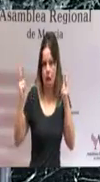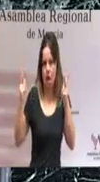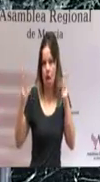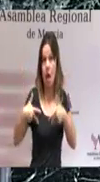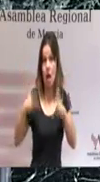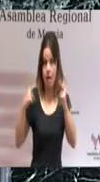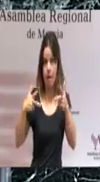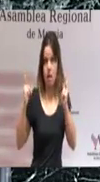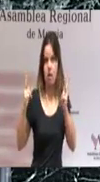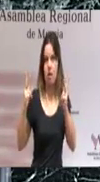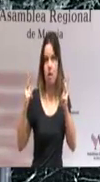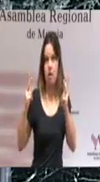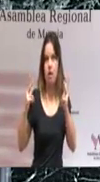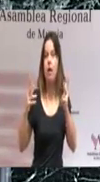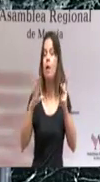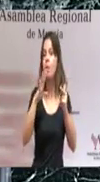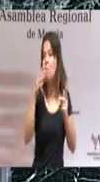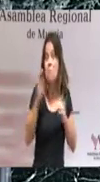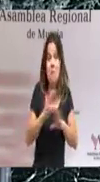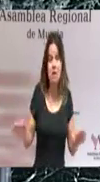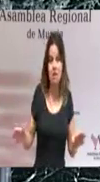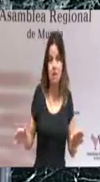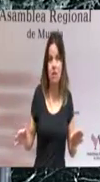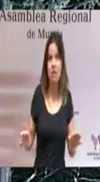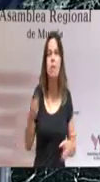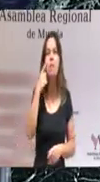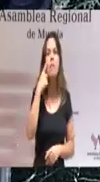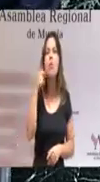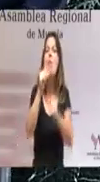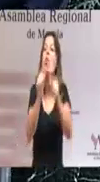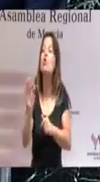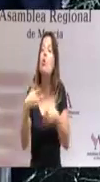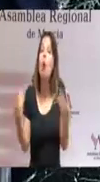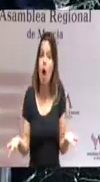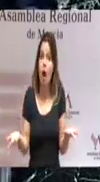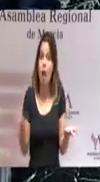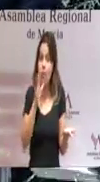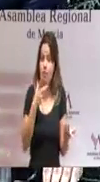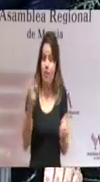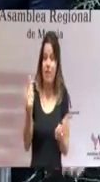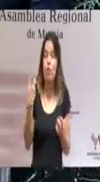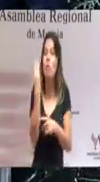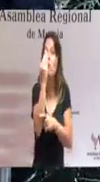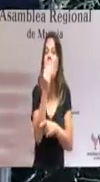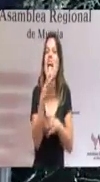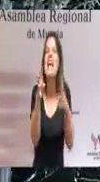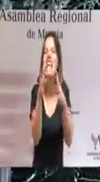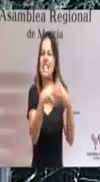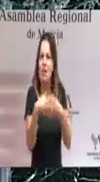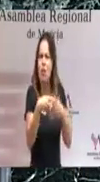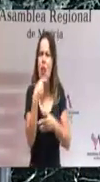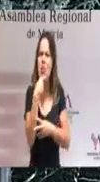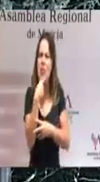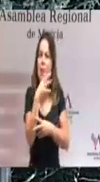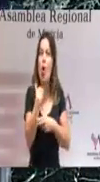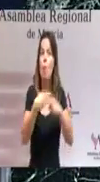la libertad, tanto como eso. Mire, ¿cuál es su modelo? Es que ha llegado a hacer referencia a Estados Unidos y decir